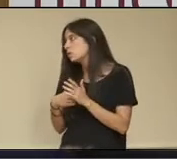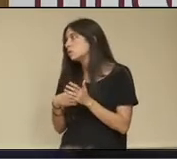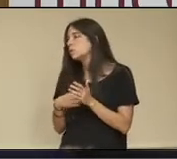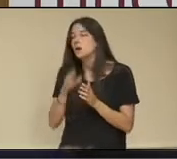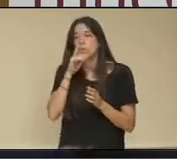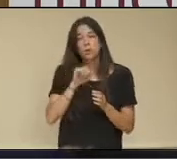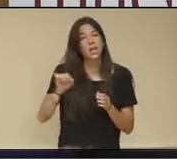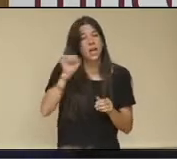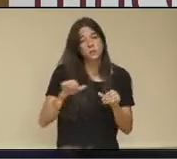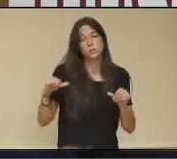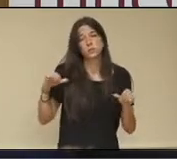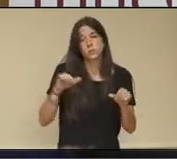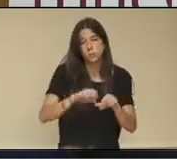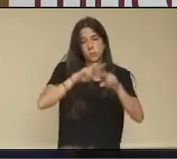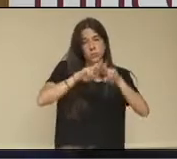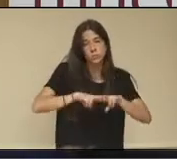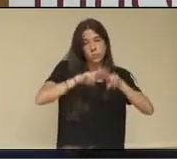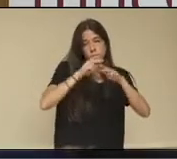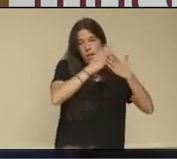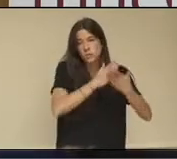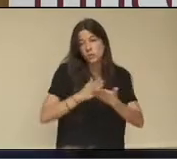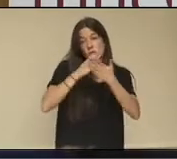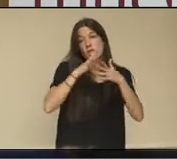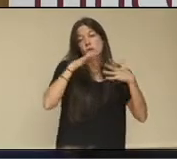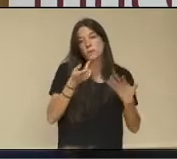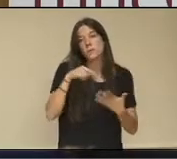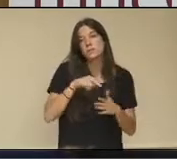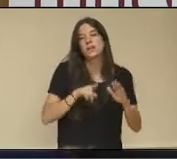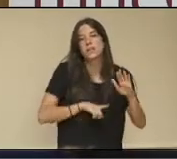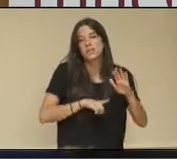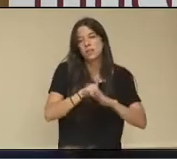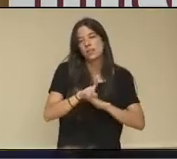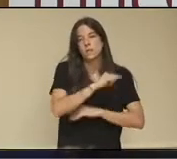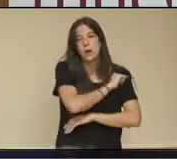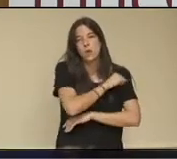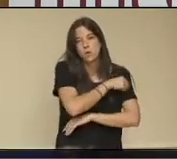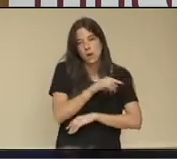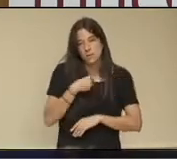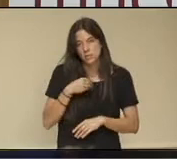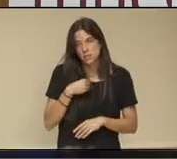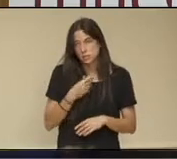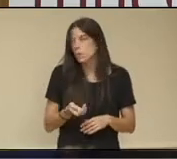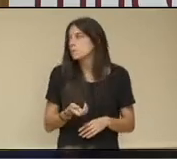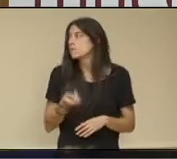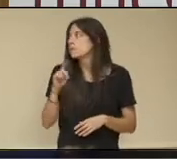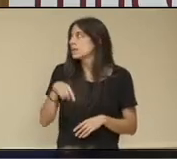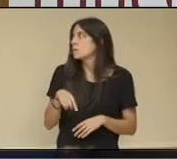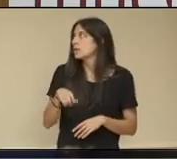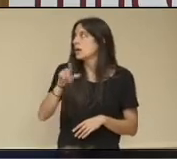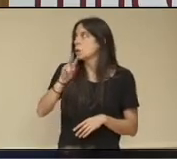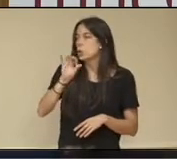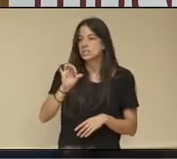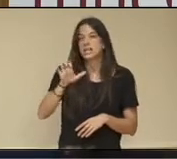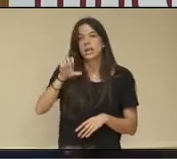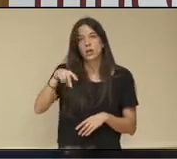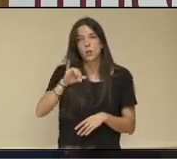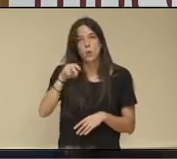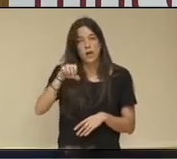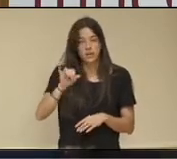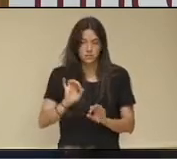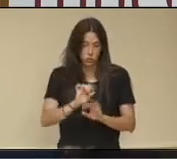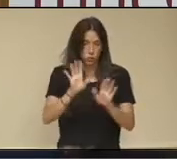tantos años y actualmente está implicada en el desarrollo de esta vacuna, a Luis Enjuanes, por supuesto, y a todos los que